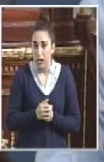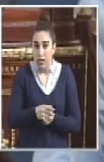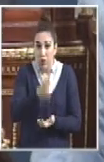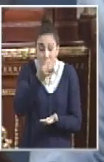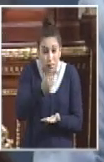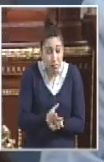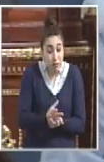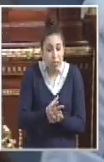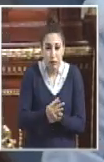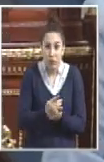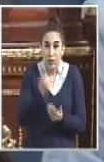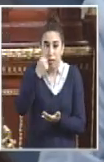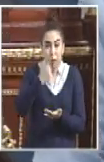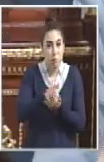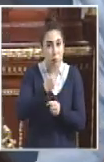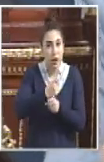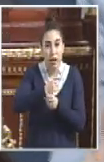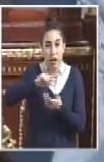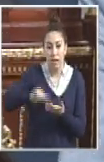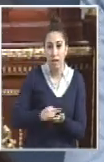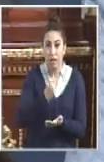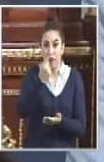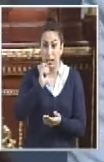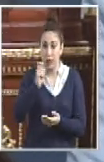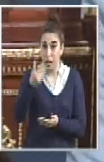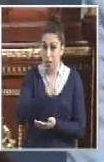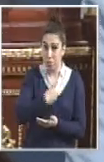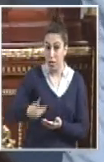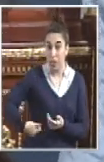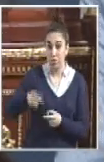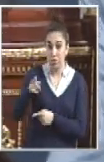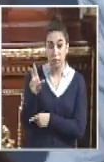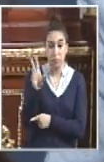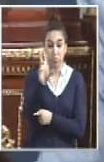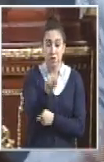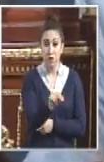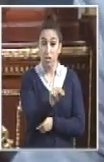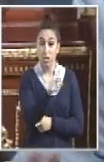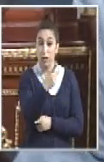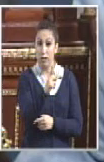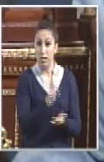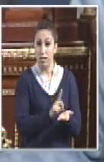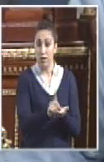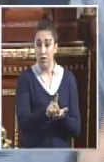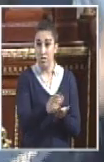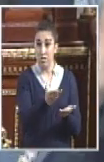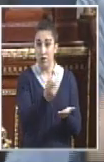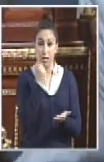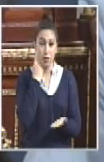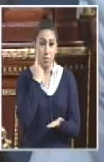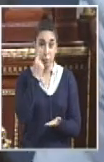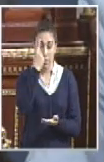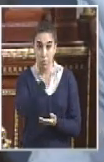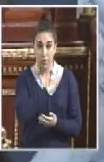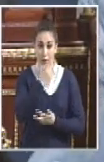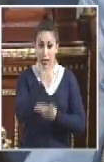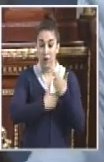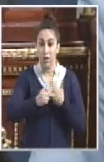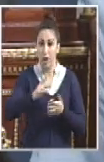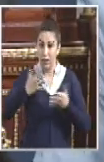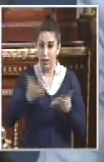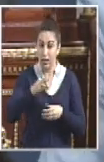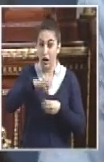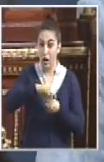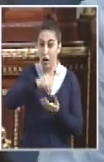la primera vez en toda la legislatura en que la presidencia de la mesa directiva le niegue el derecho a un diputado a que se repita la votación